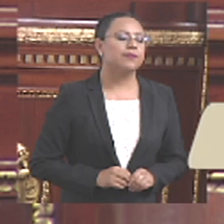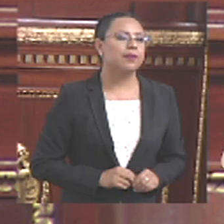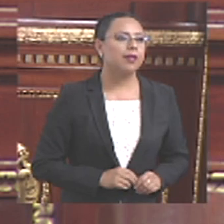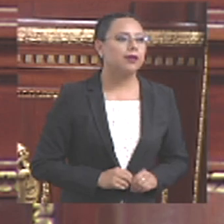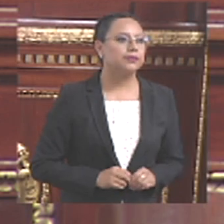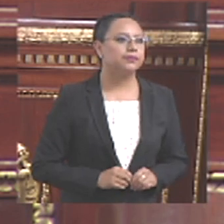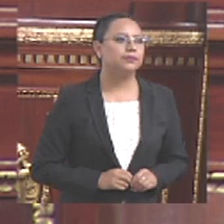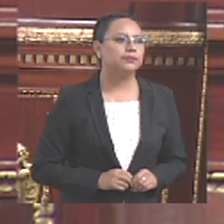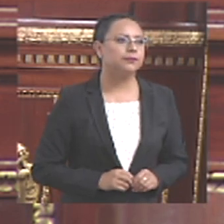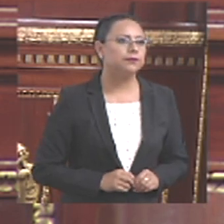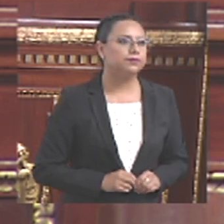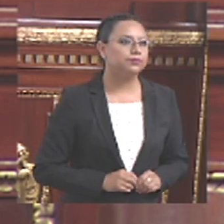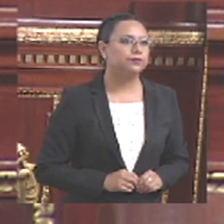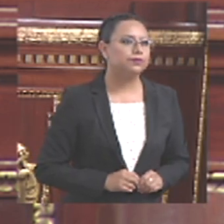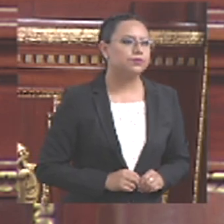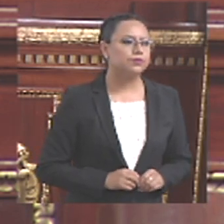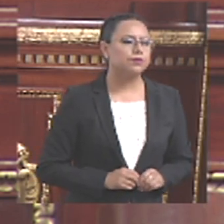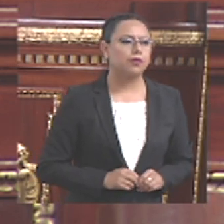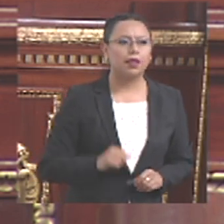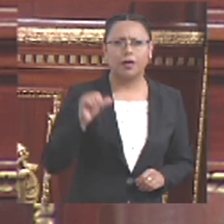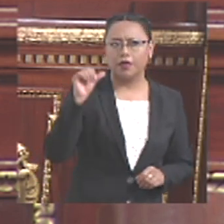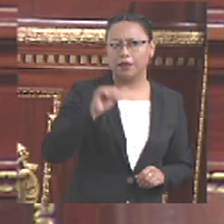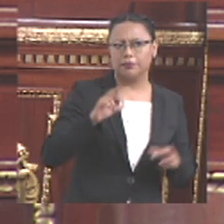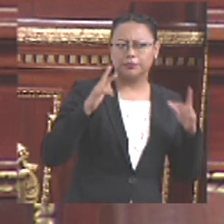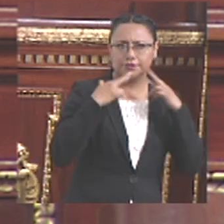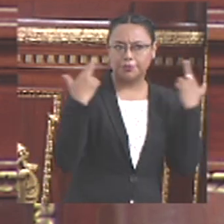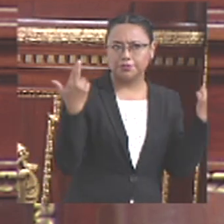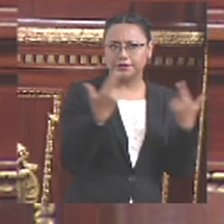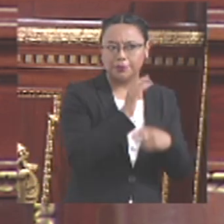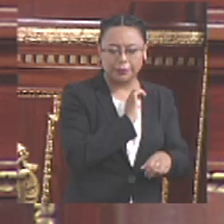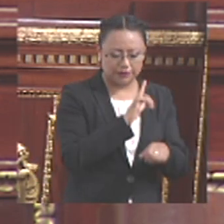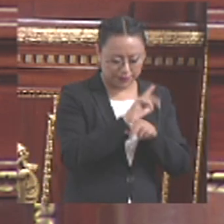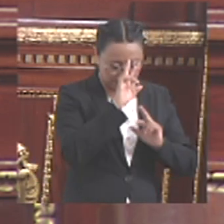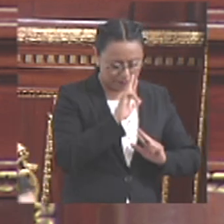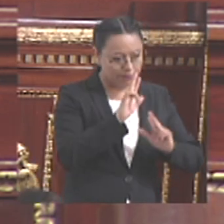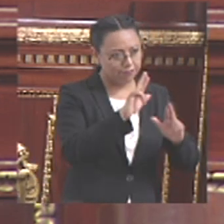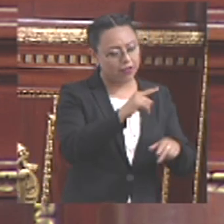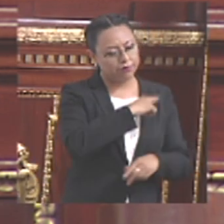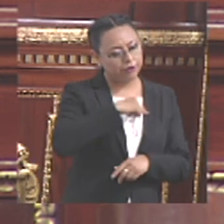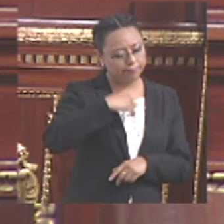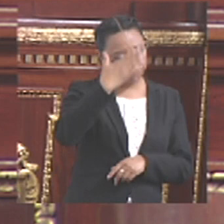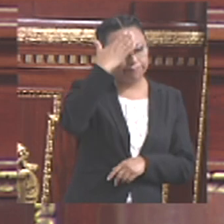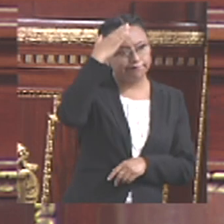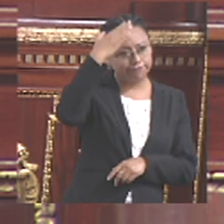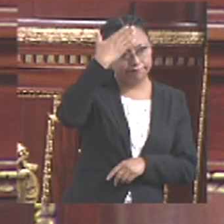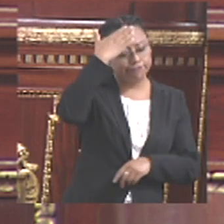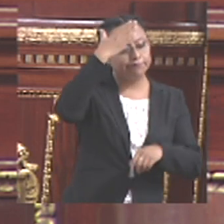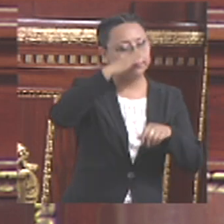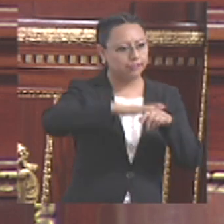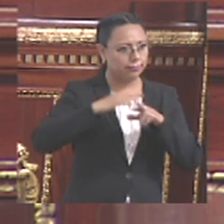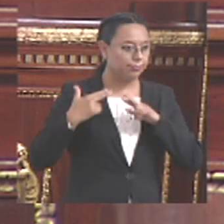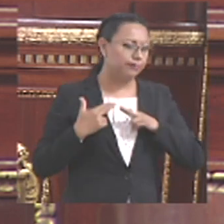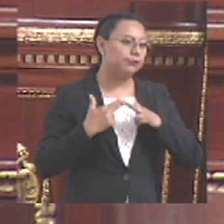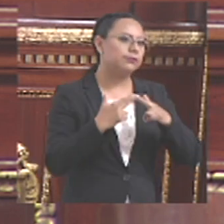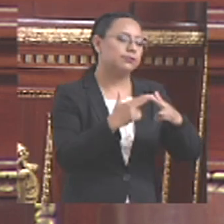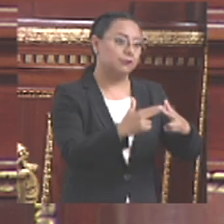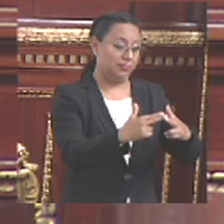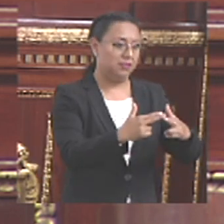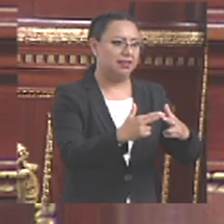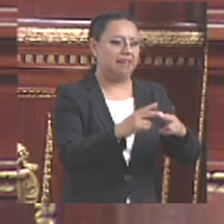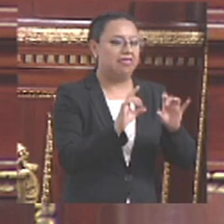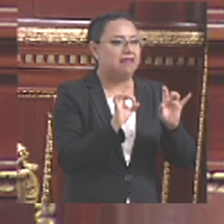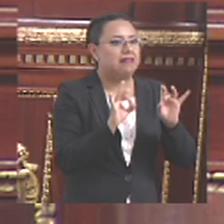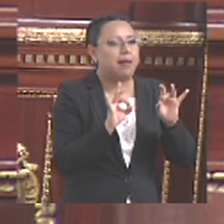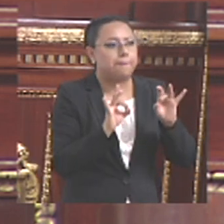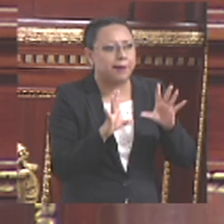y recordamos un momento muy significativo que marcó a nuestra ciudad, que cambió la realidad de miles de mexicanos y que